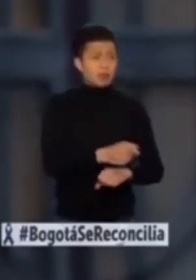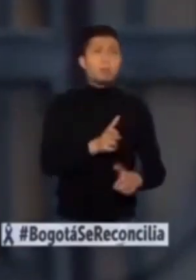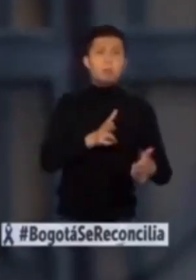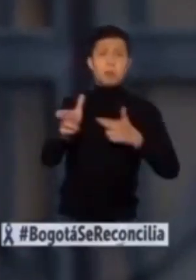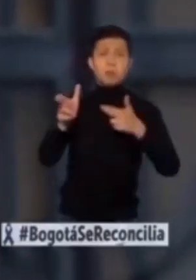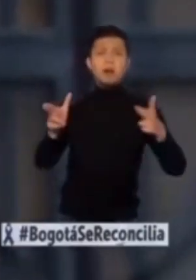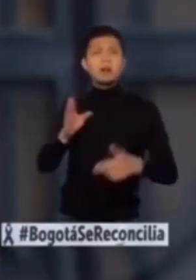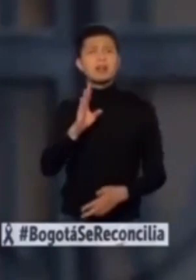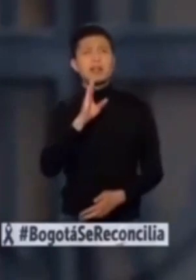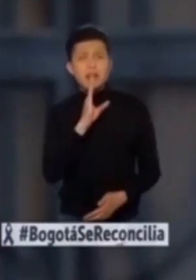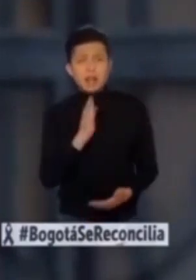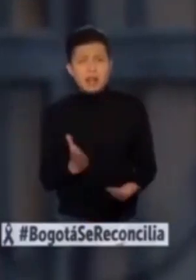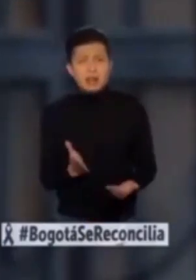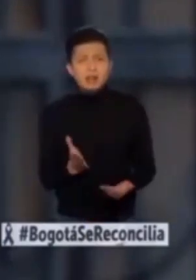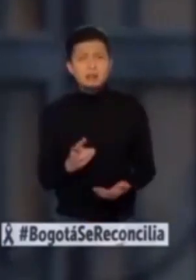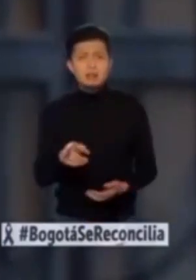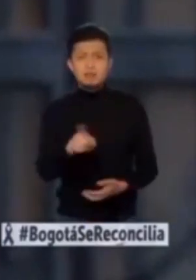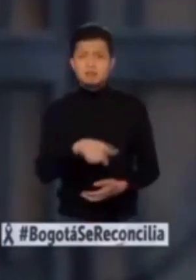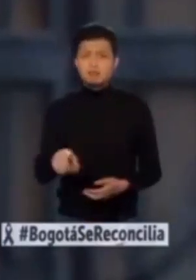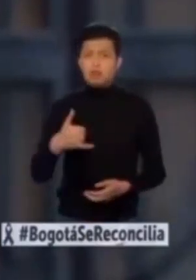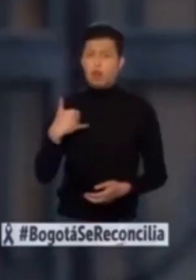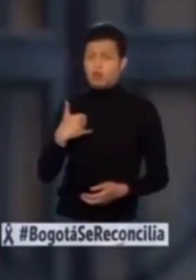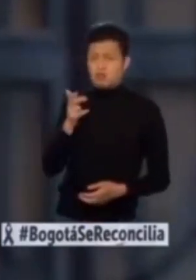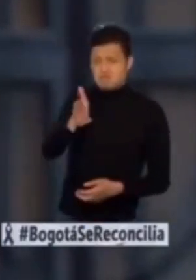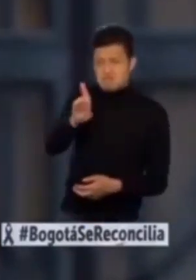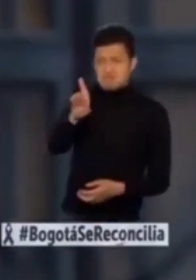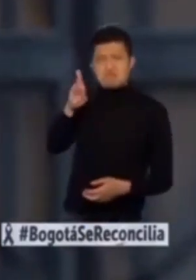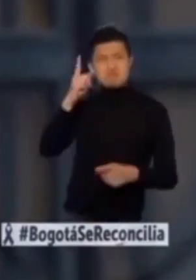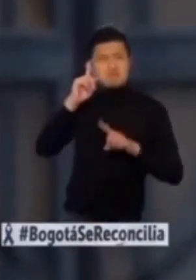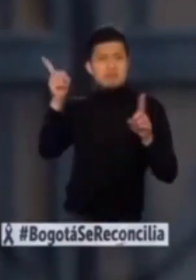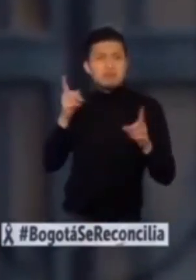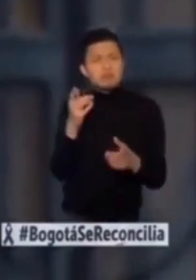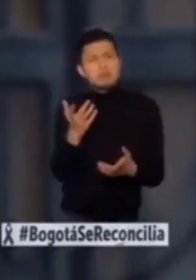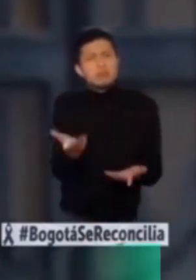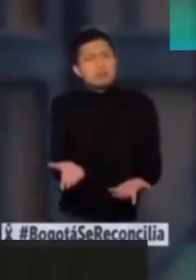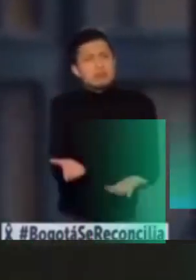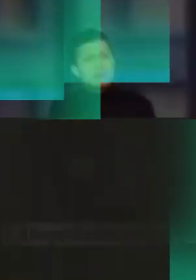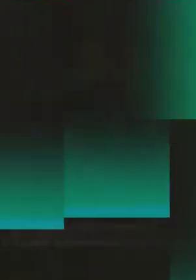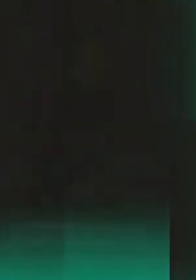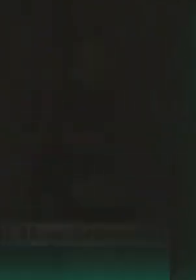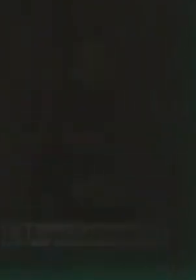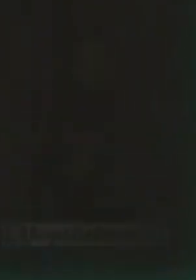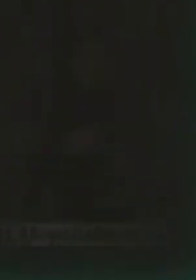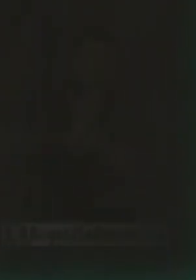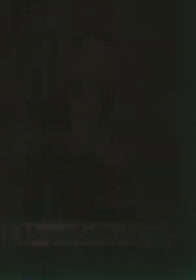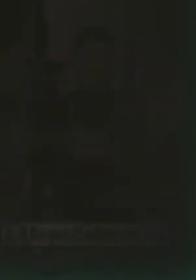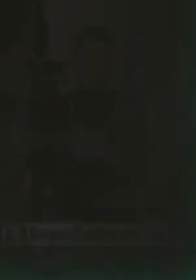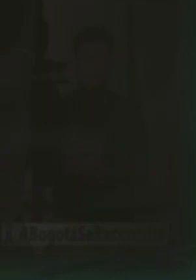disparar, para que ellos acribillaran a nuestros jóvenes? Muchísimas gracias.